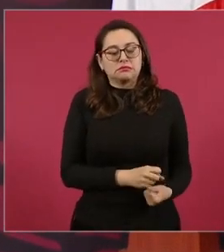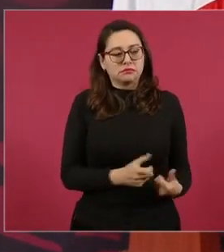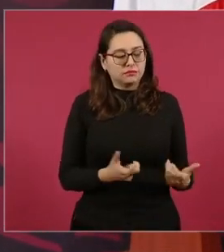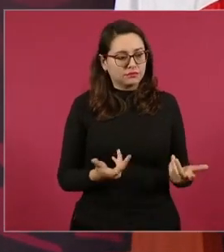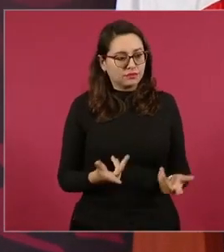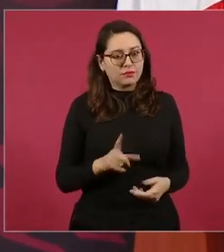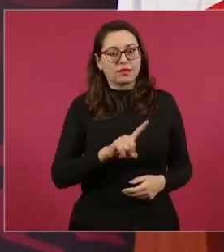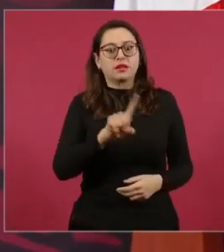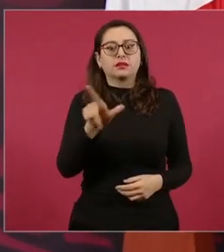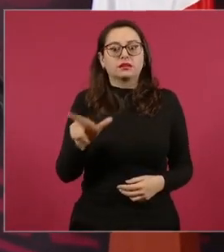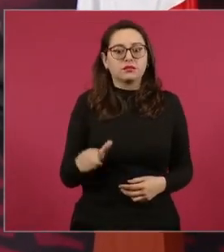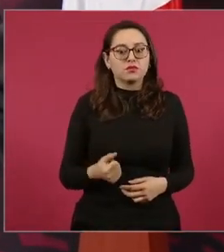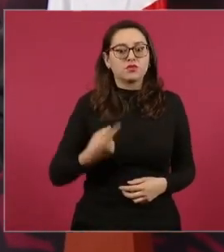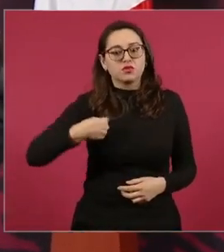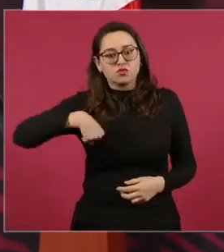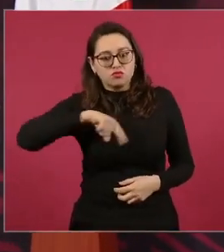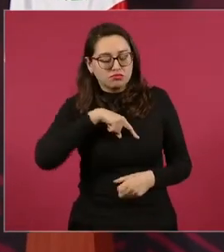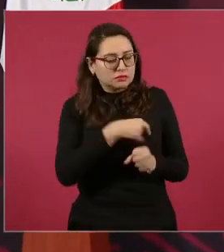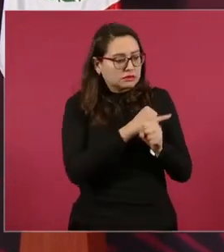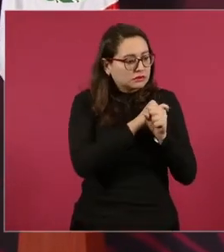no se